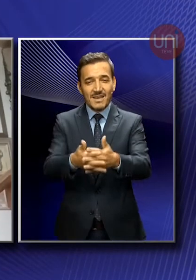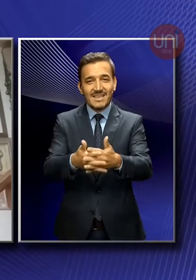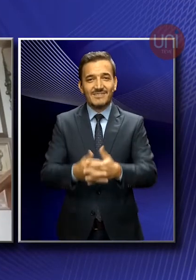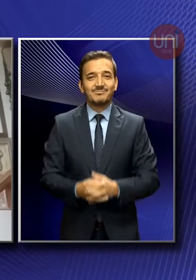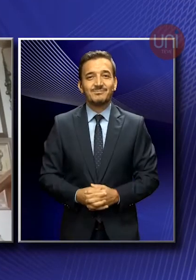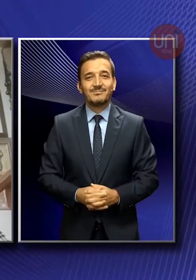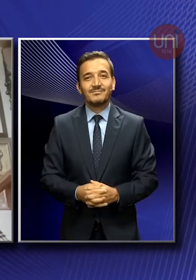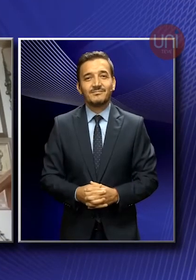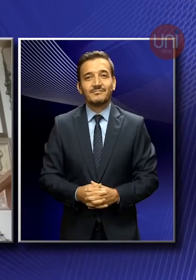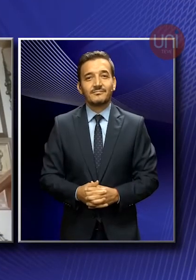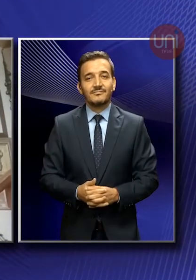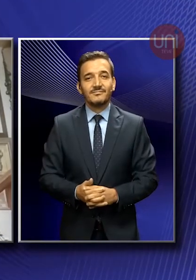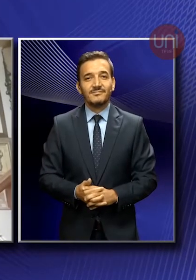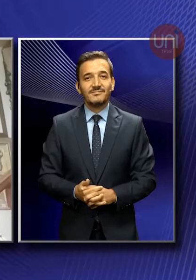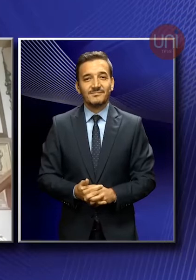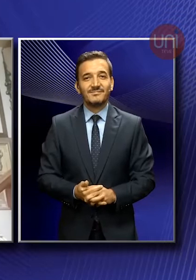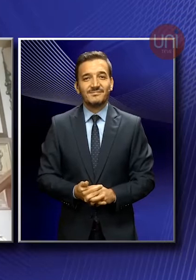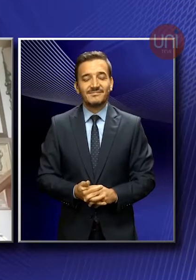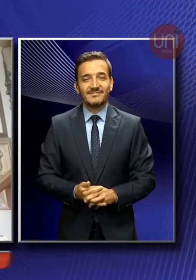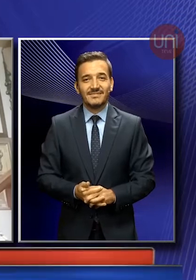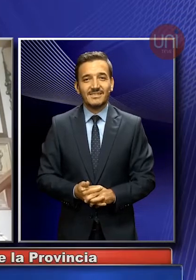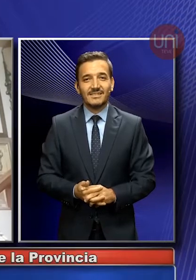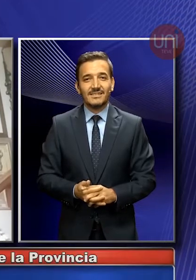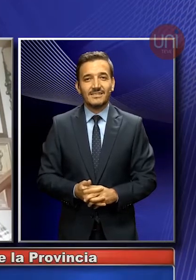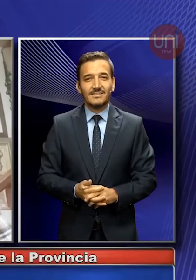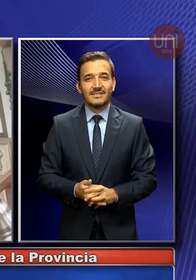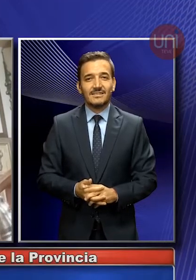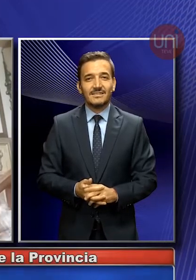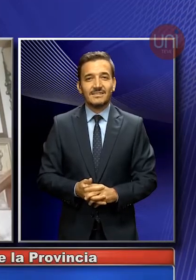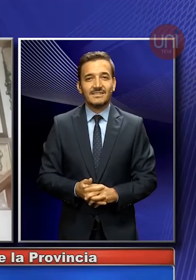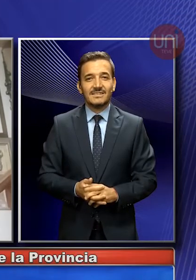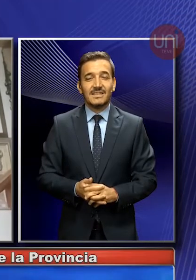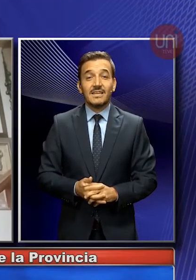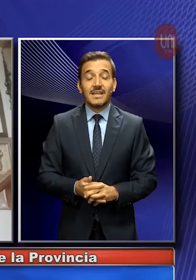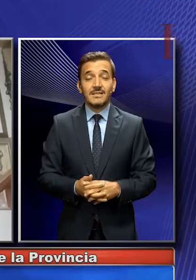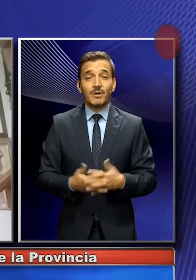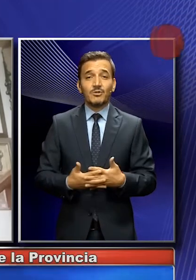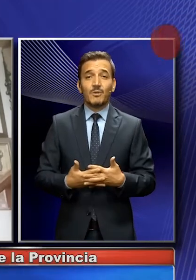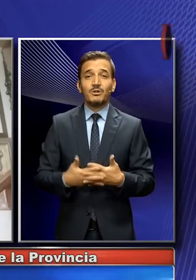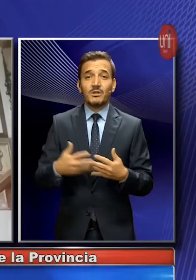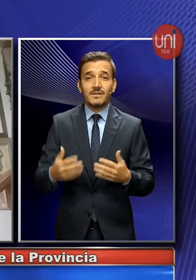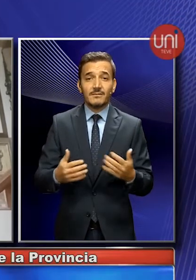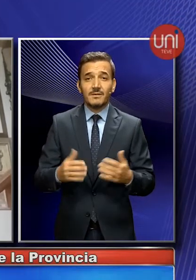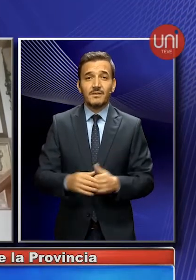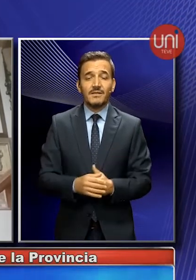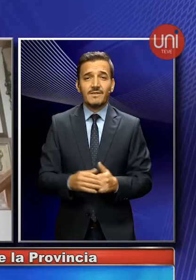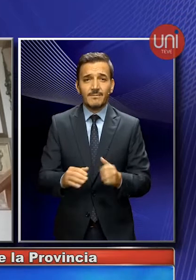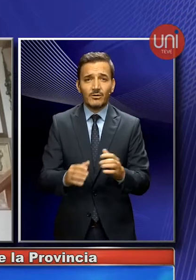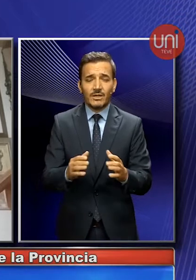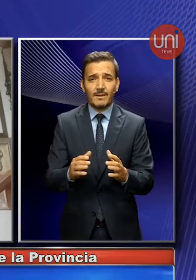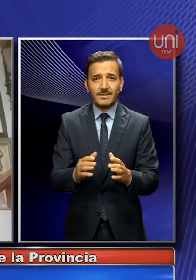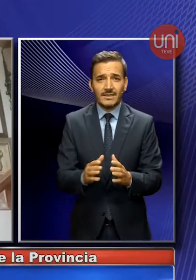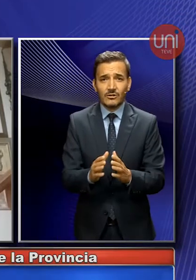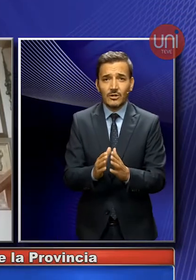bienvenida. Bueno, no, gracias a ustedes, gracias Eco. Sí. Y gracias porque es un momento difícil para ustedes